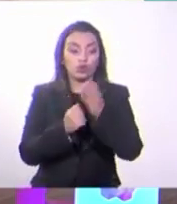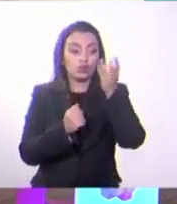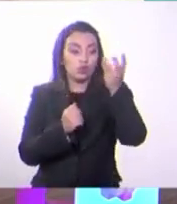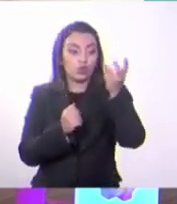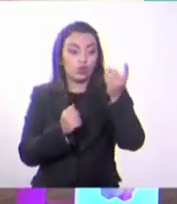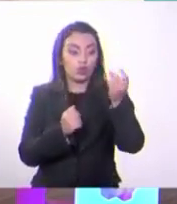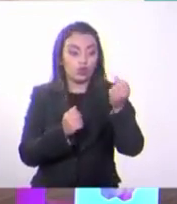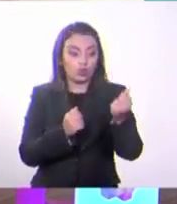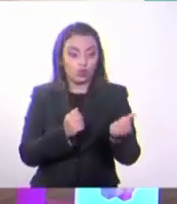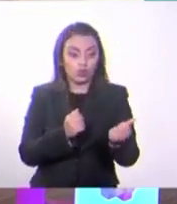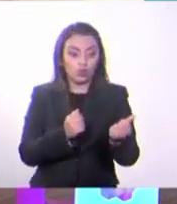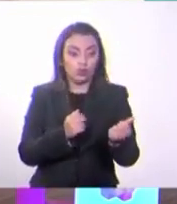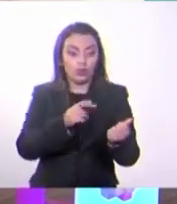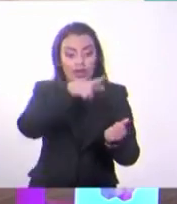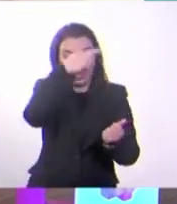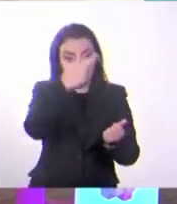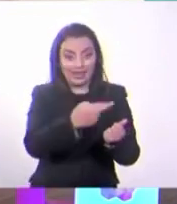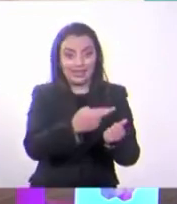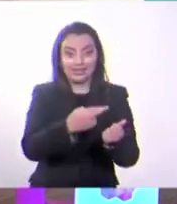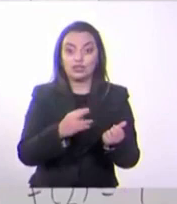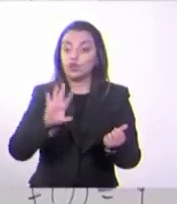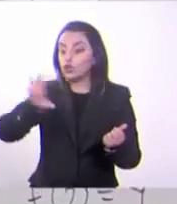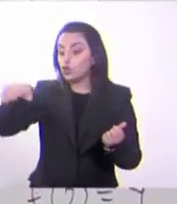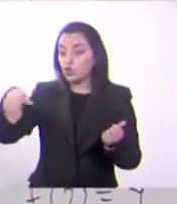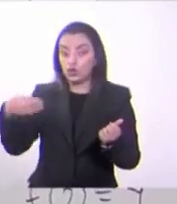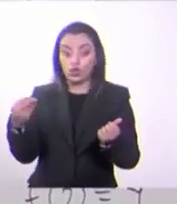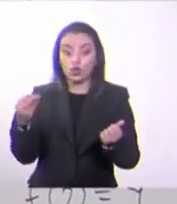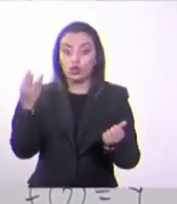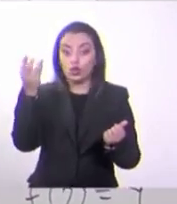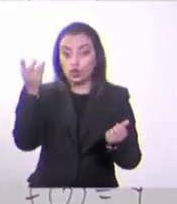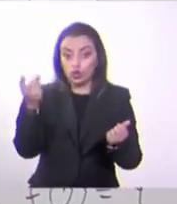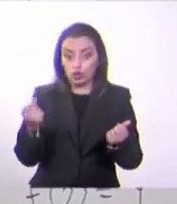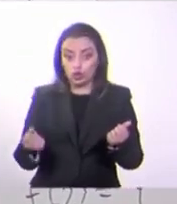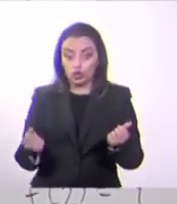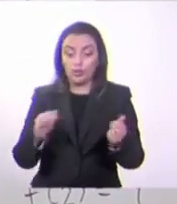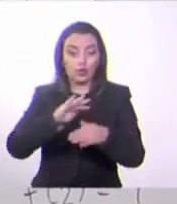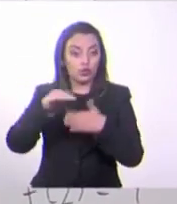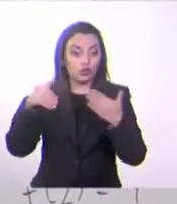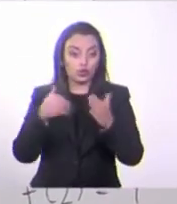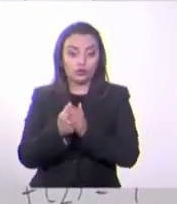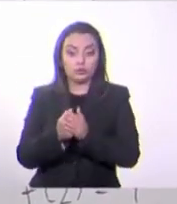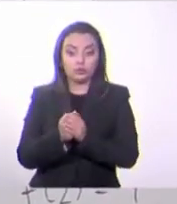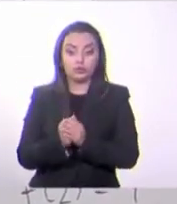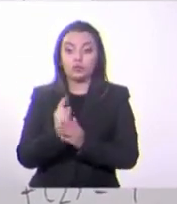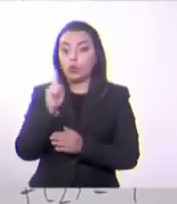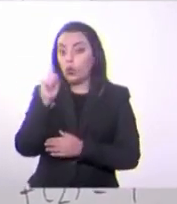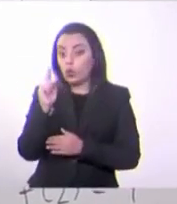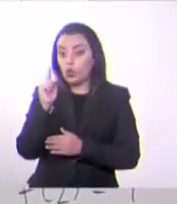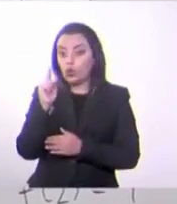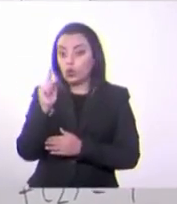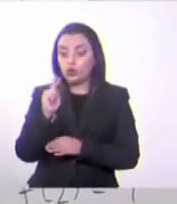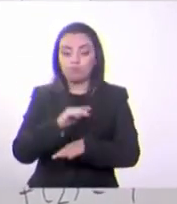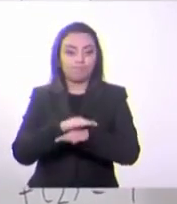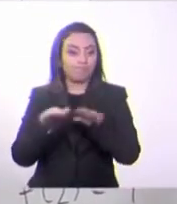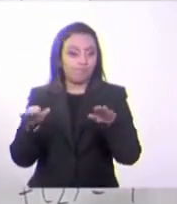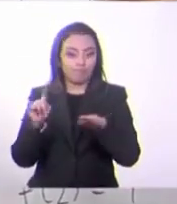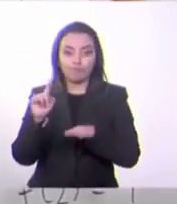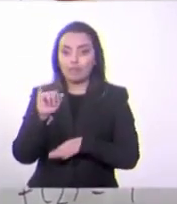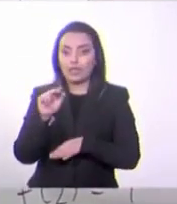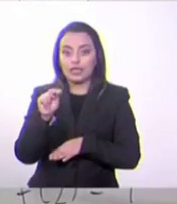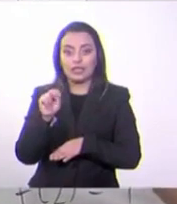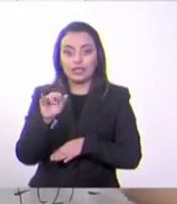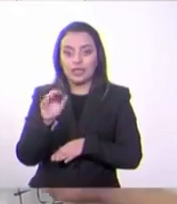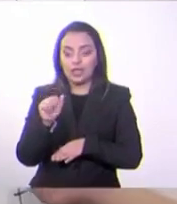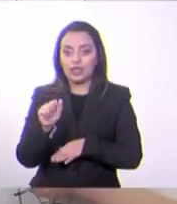este caso son los reales y los reales, todos tienen que cumplir lo mismo. Si hay uno que no cumple, Es suficiente. es suficiente para decir